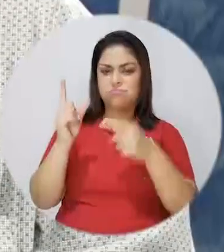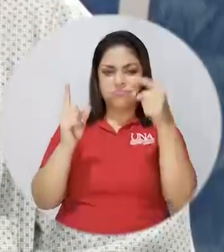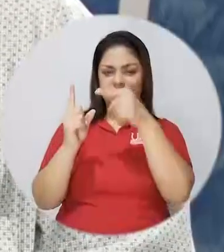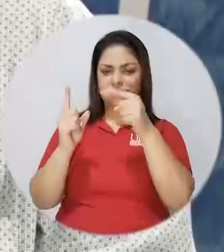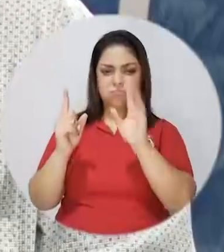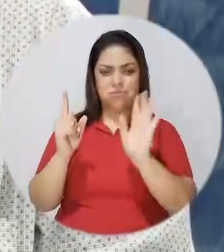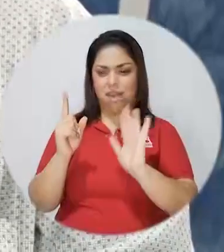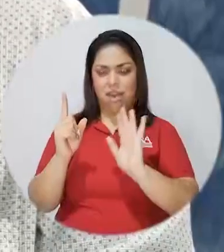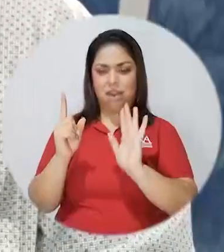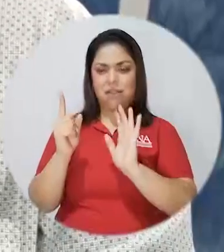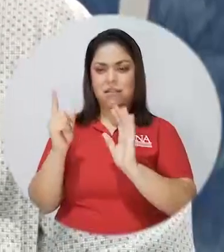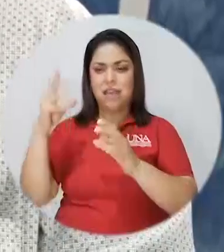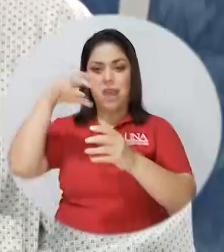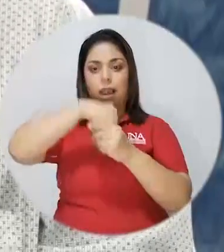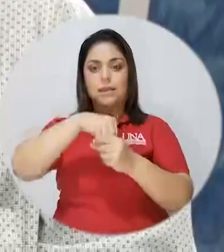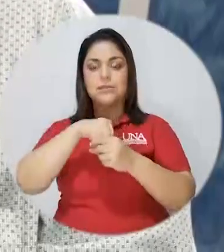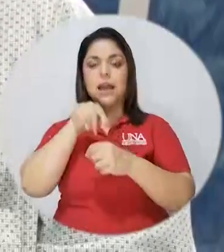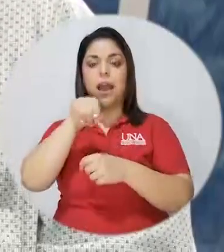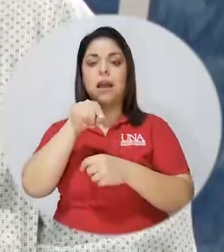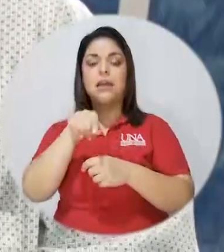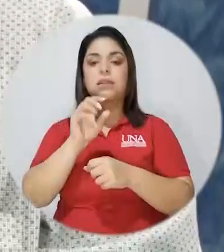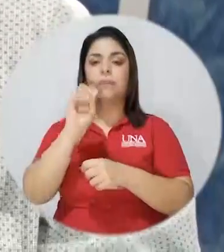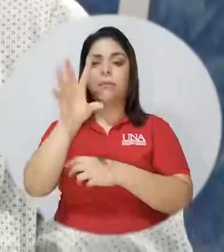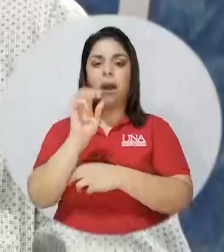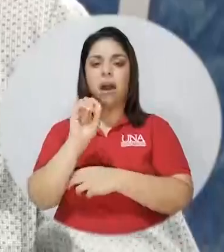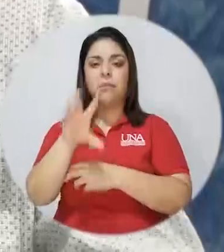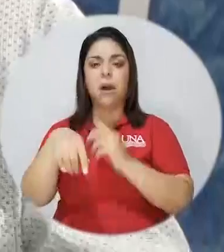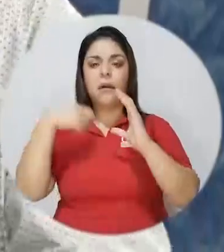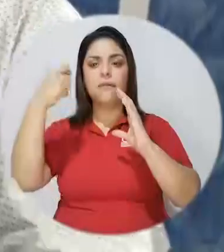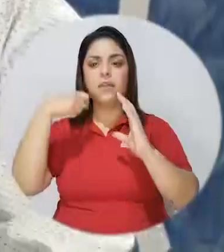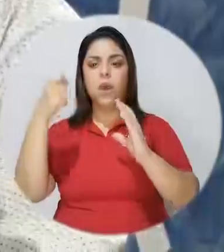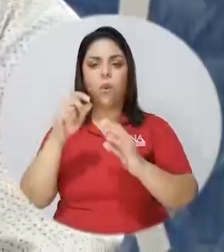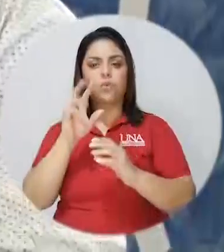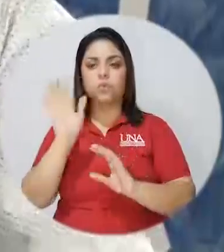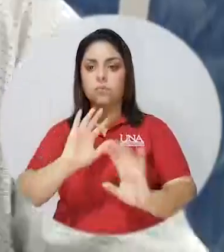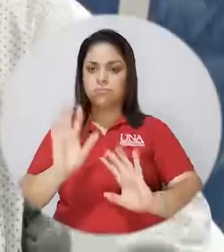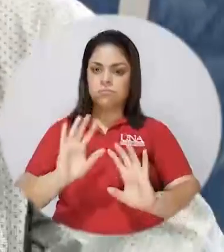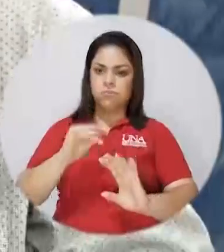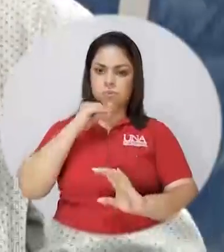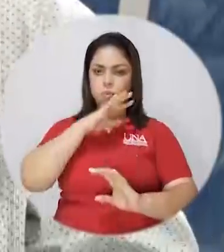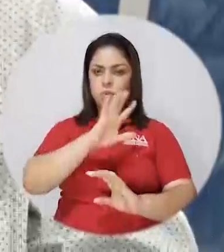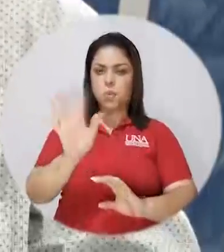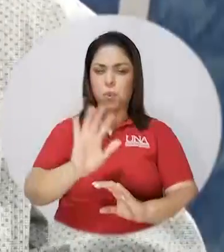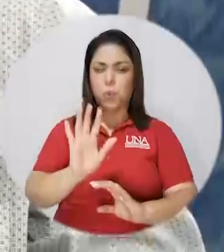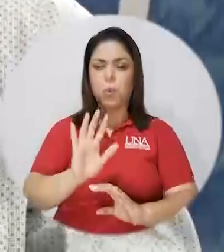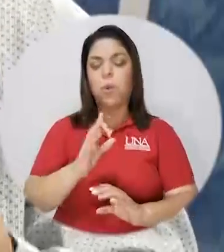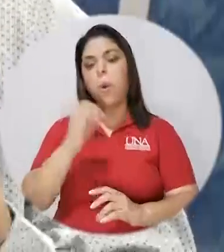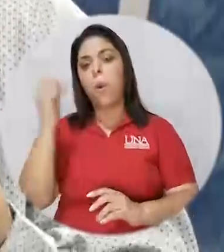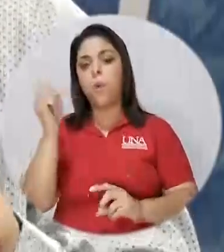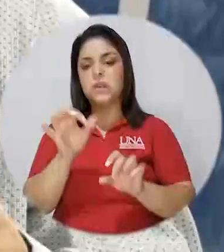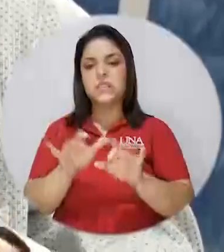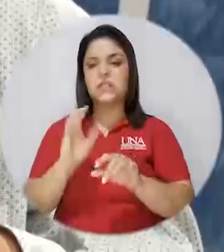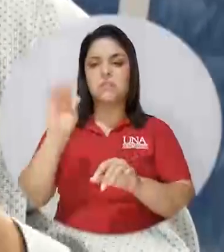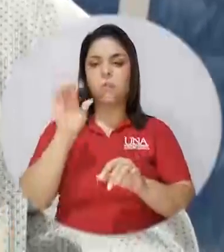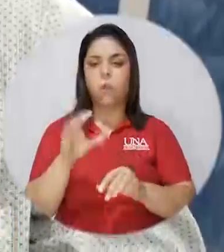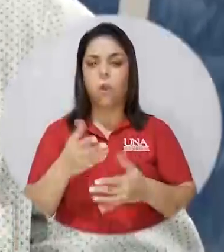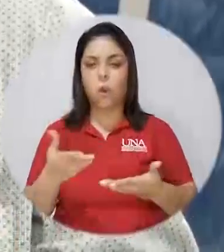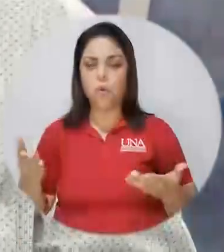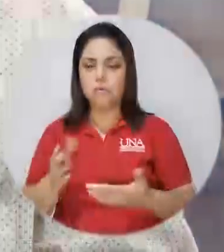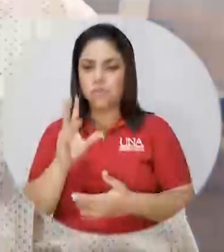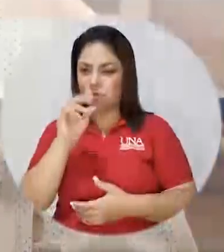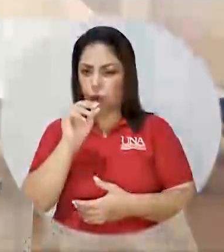a esas reuniones, gente que no debe ingresar, y comienzan ahí a poner videos que no son aptos o comienzan a escribir cosas